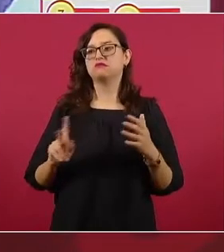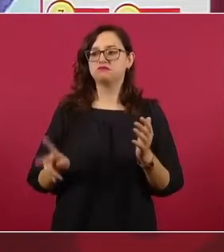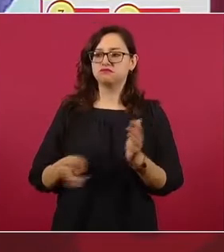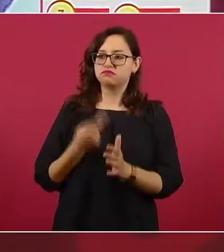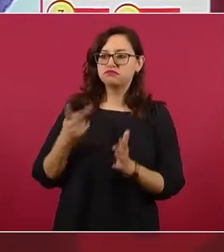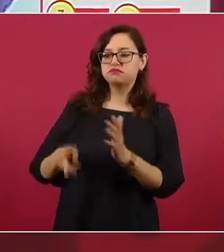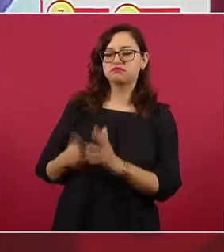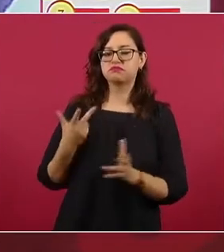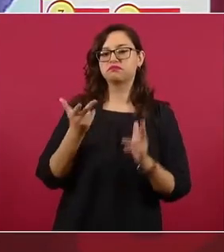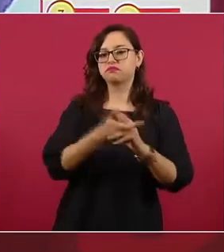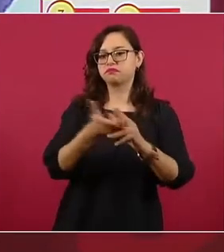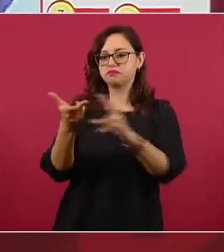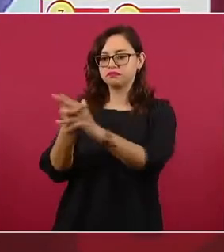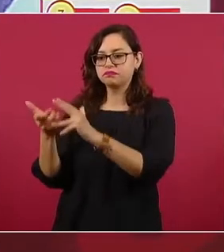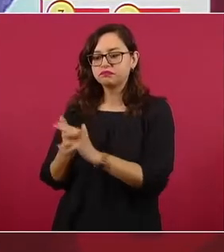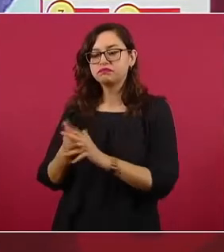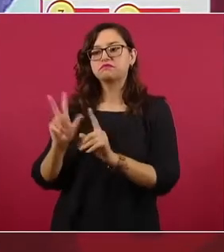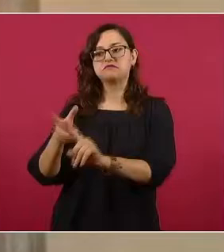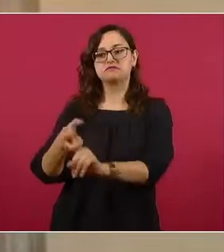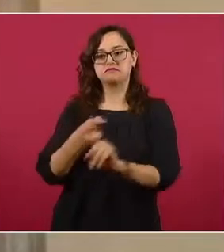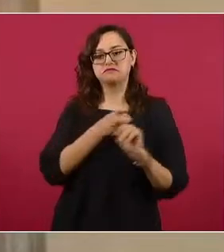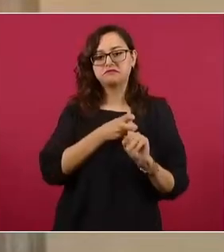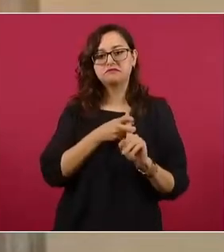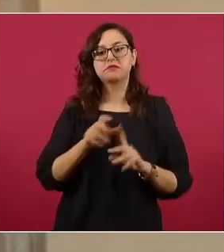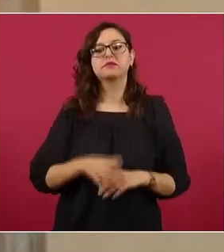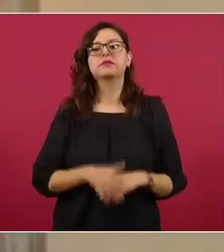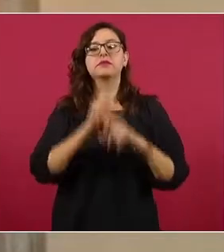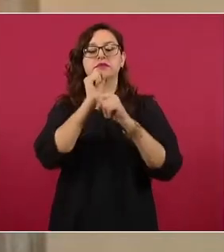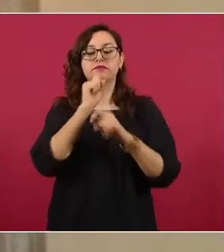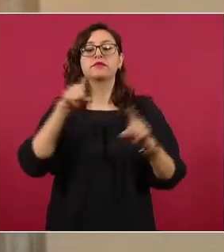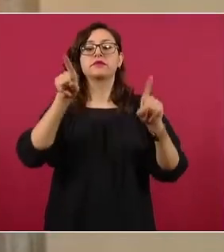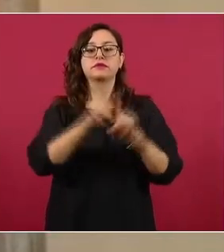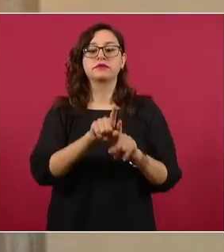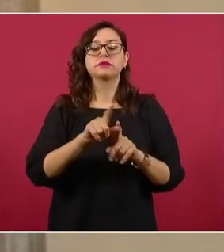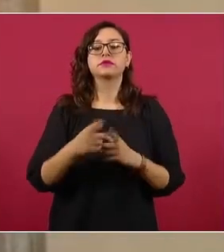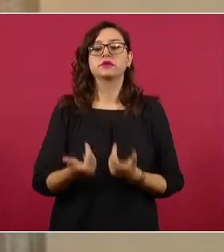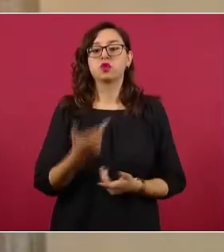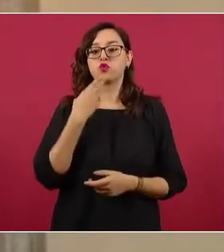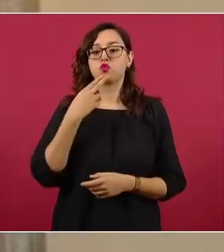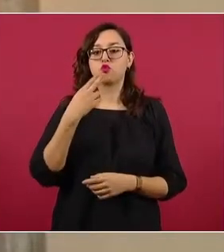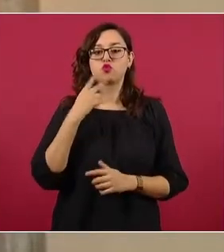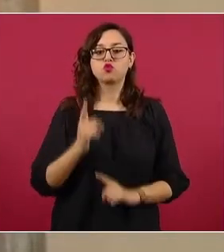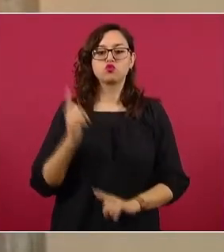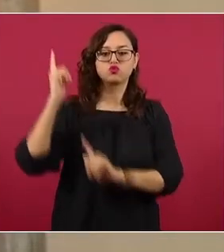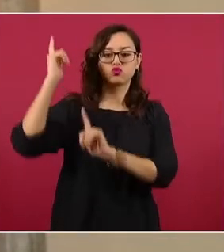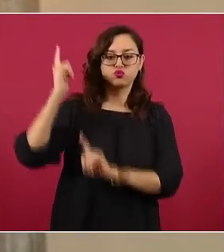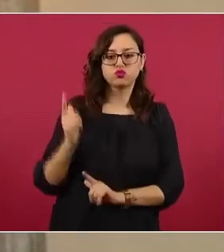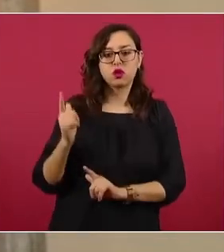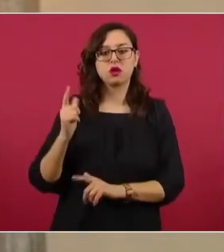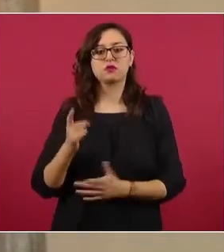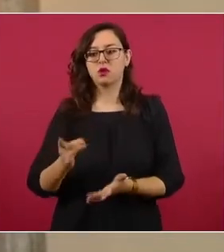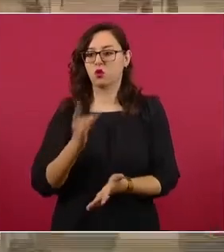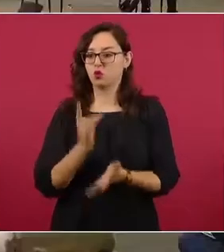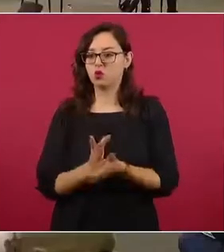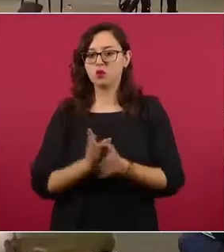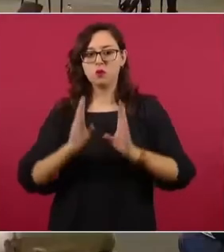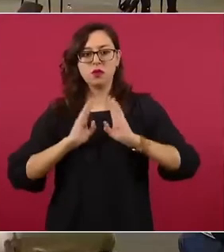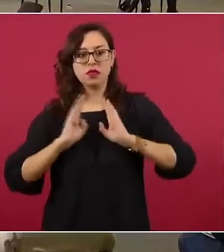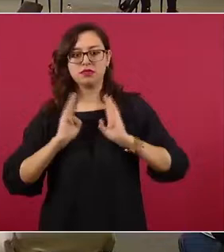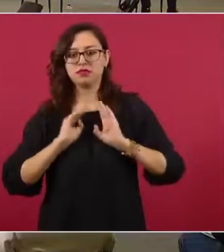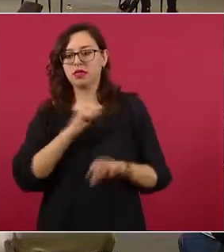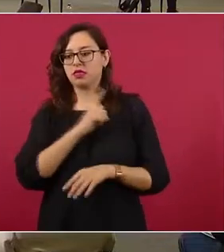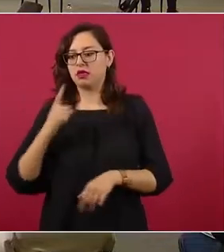los primeros delitos, agresiones armadas, posesión de armas de uso exclusivo del ejército, entre otros delitos, ya